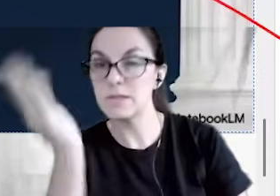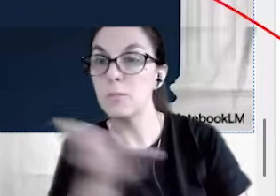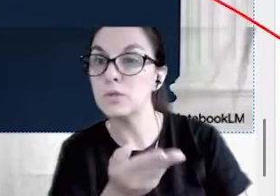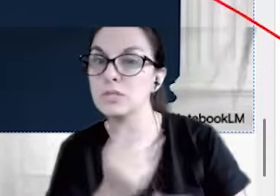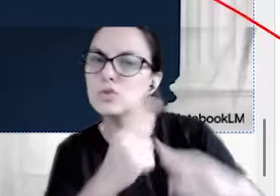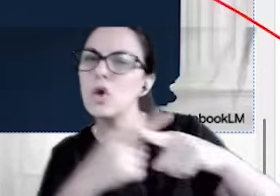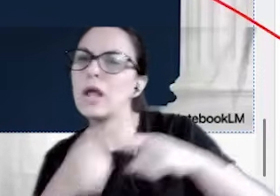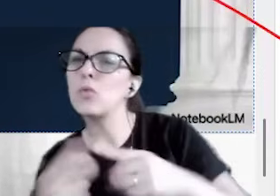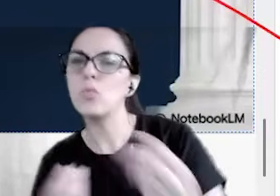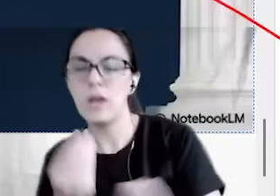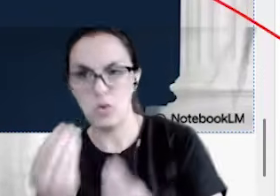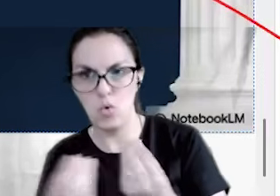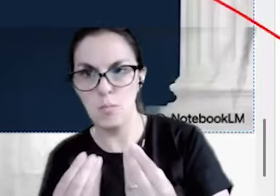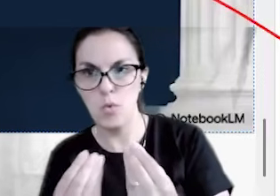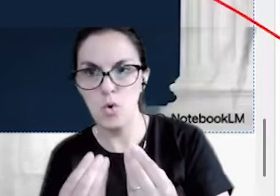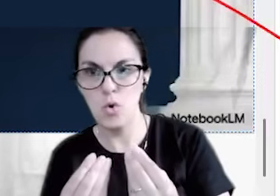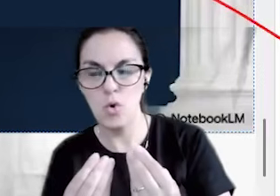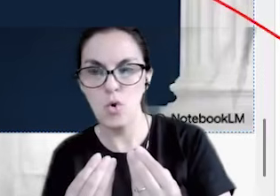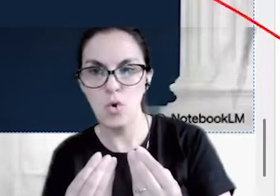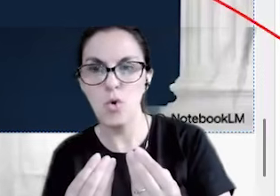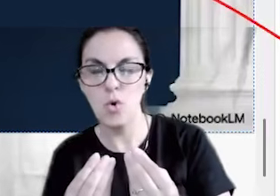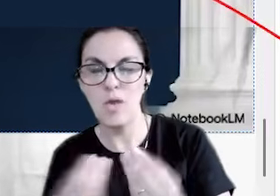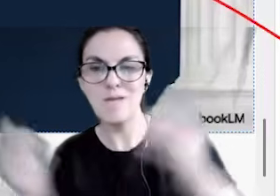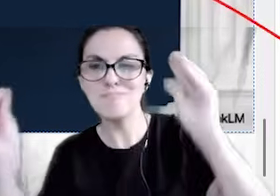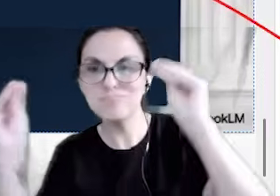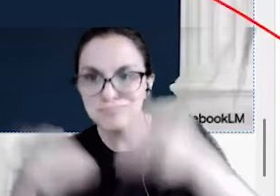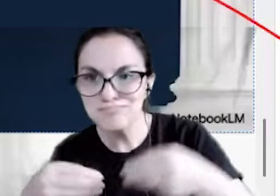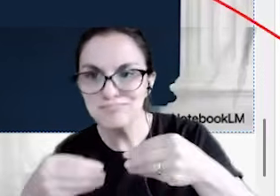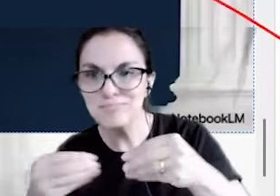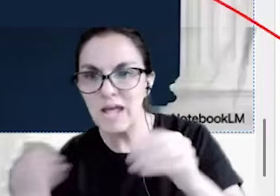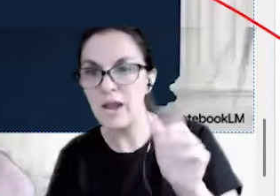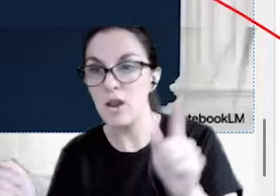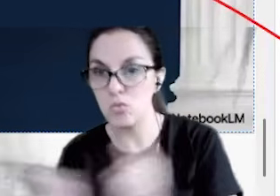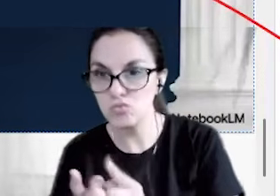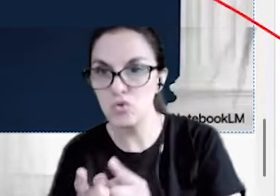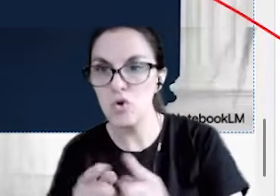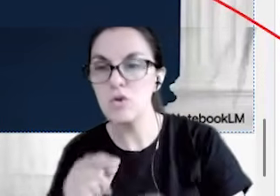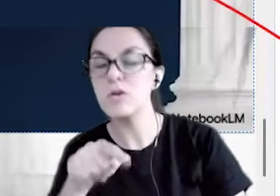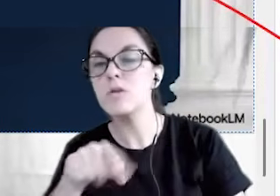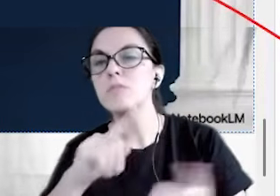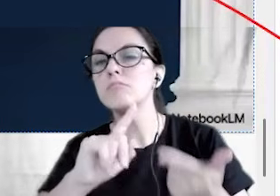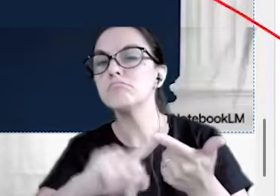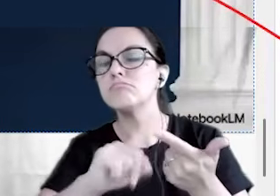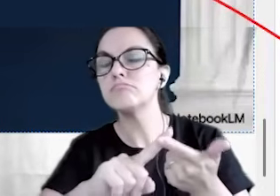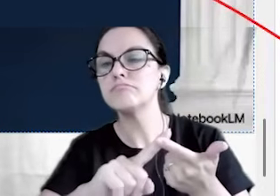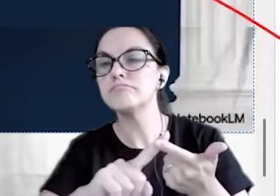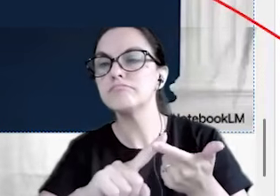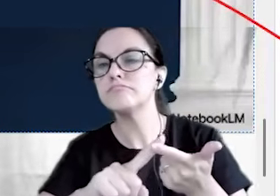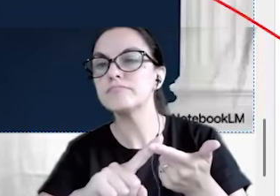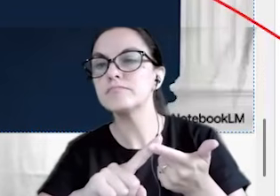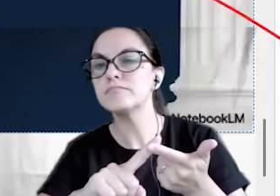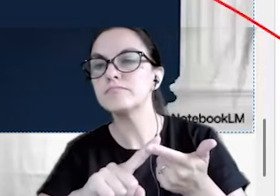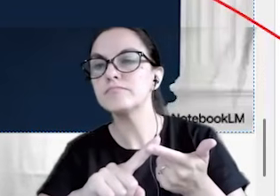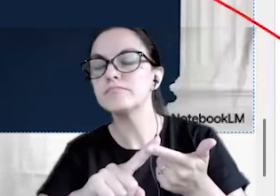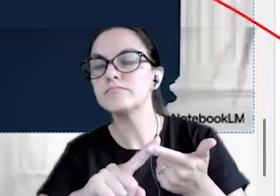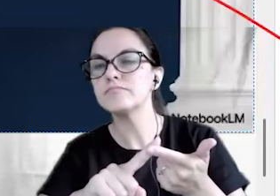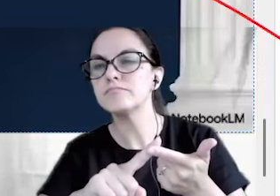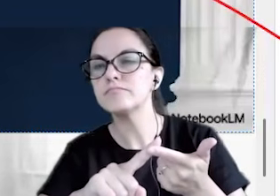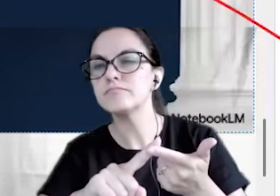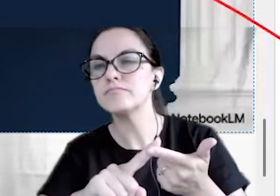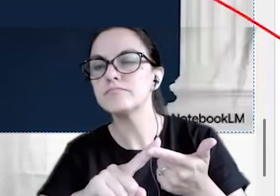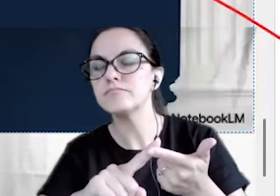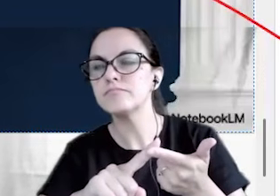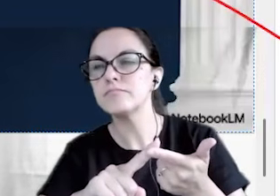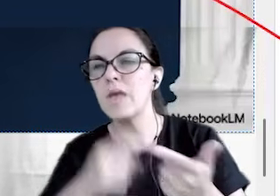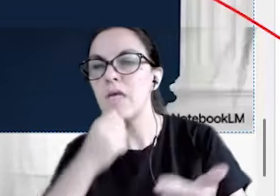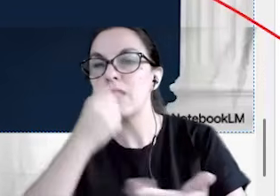sobre la reducción de quebranto, se calcula sobre el exceso de saldo de declaración